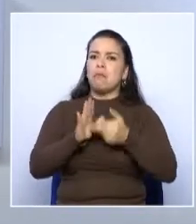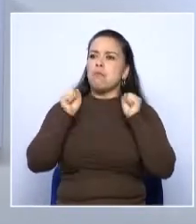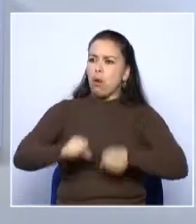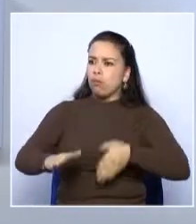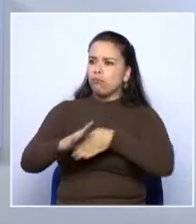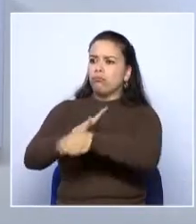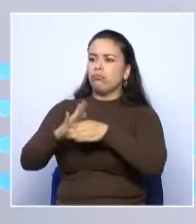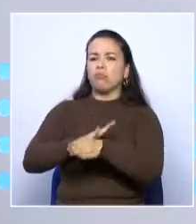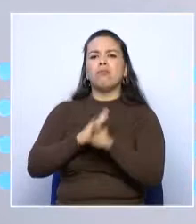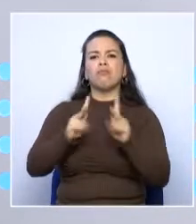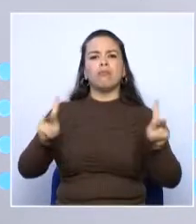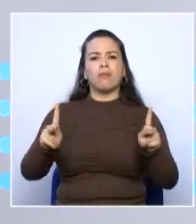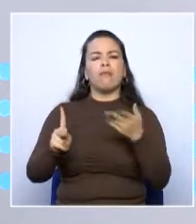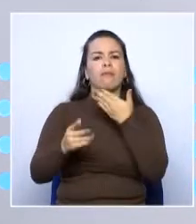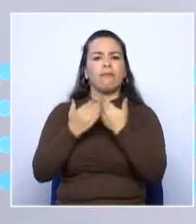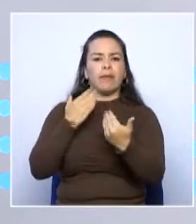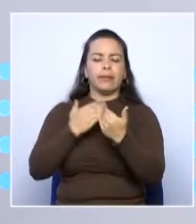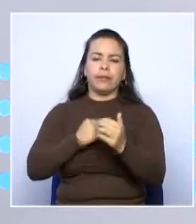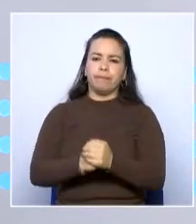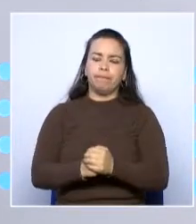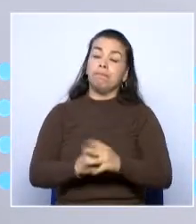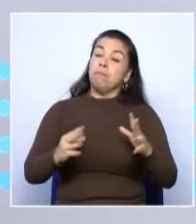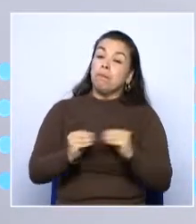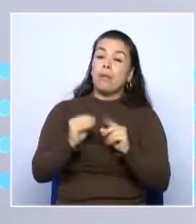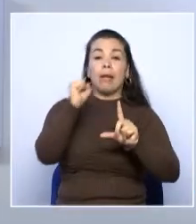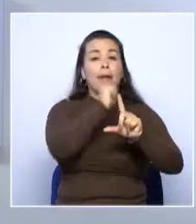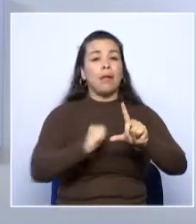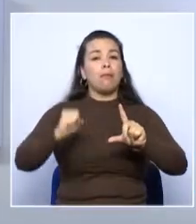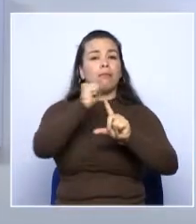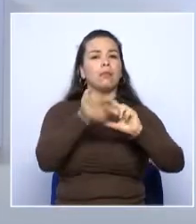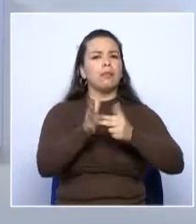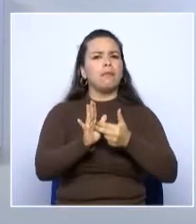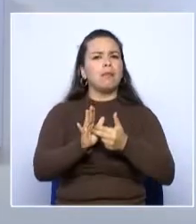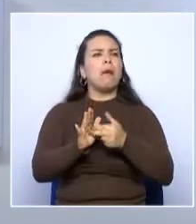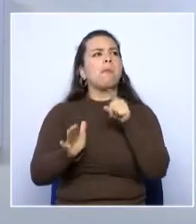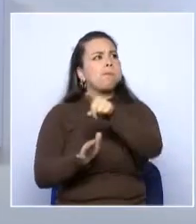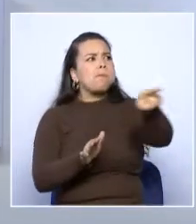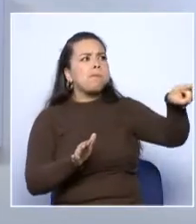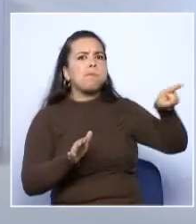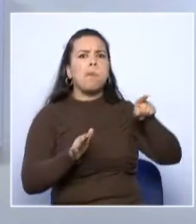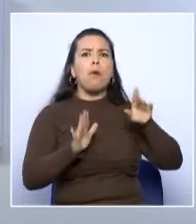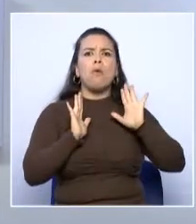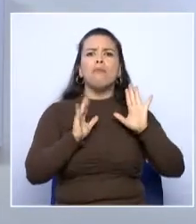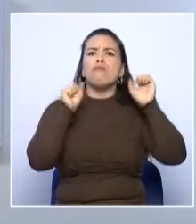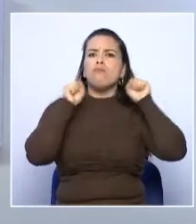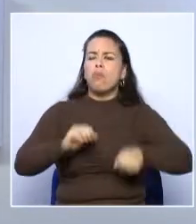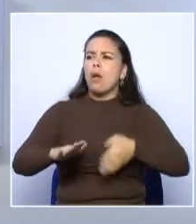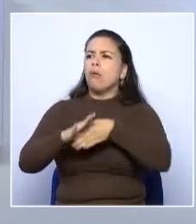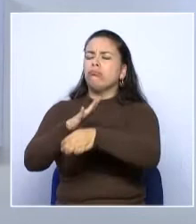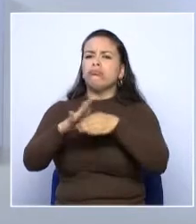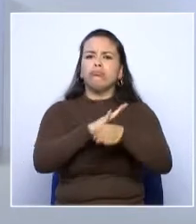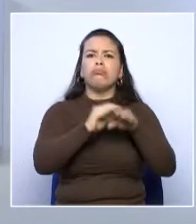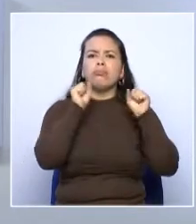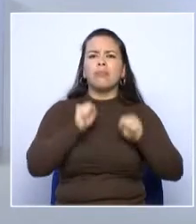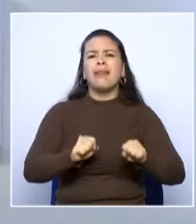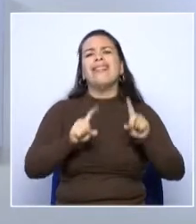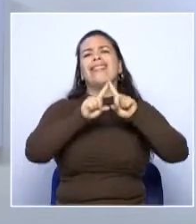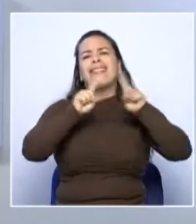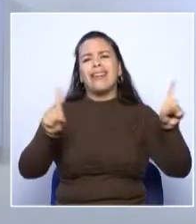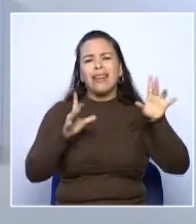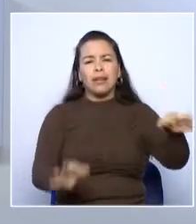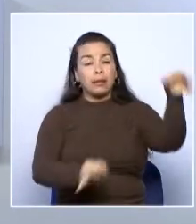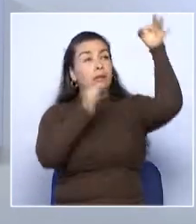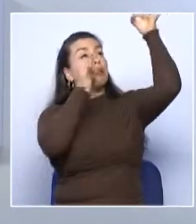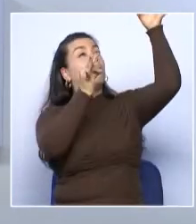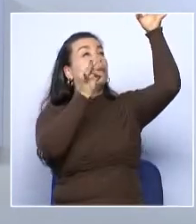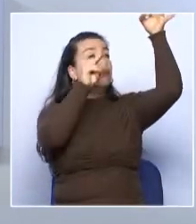gente. En realidad la ecografía es un método inocuo, diferente a lo que acontece con la radiografía del siglo